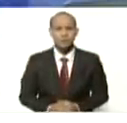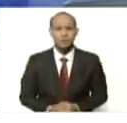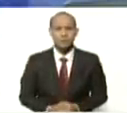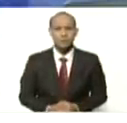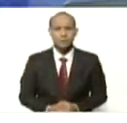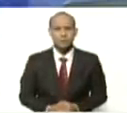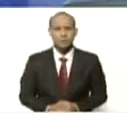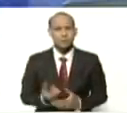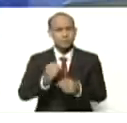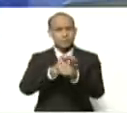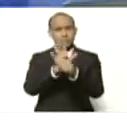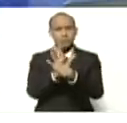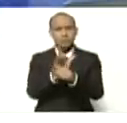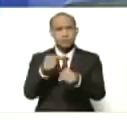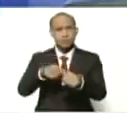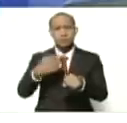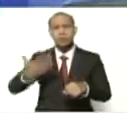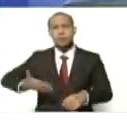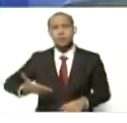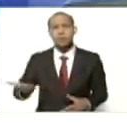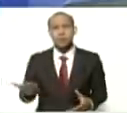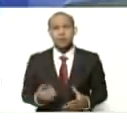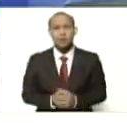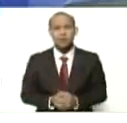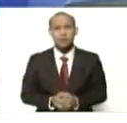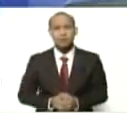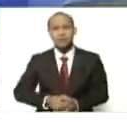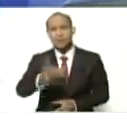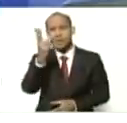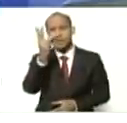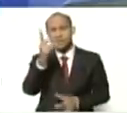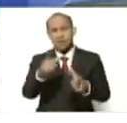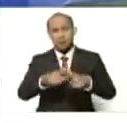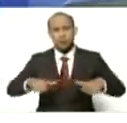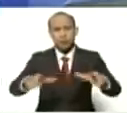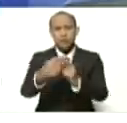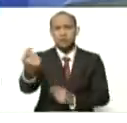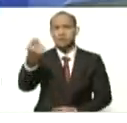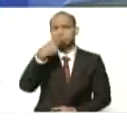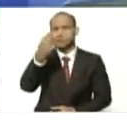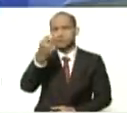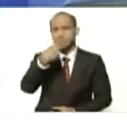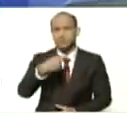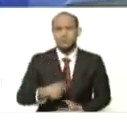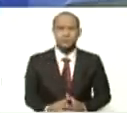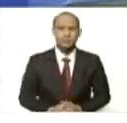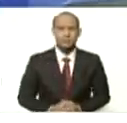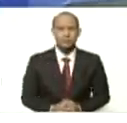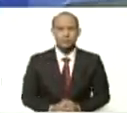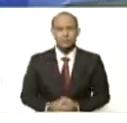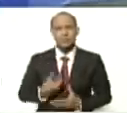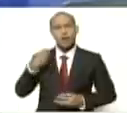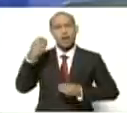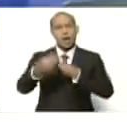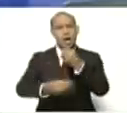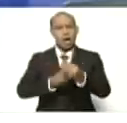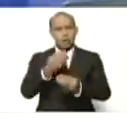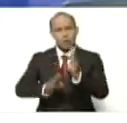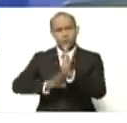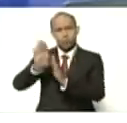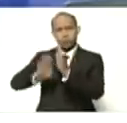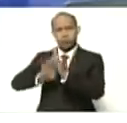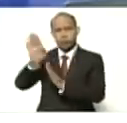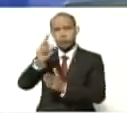del cordero el tercer lugar los tratamientos que hemos venido perfeccionando y